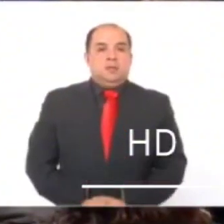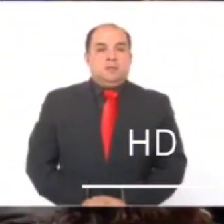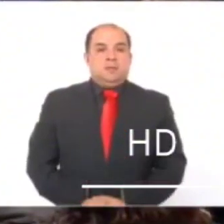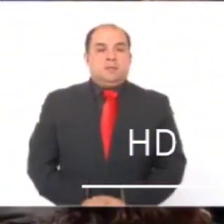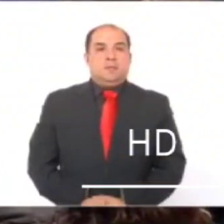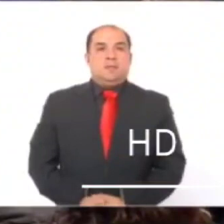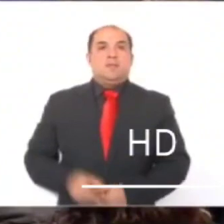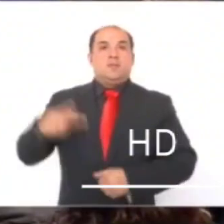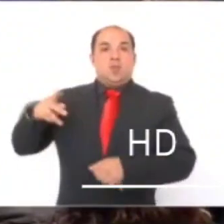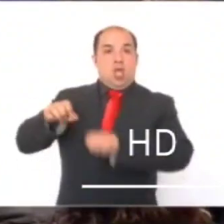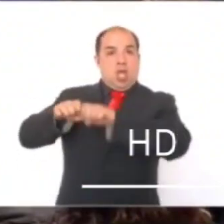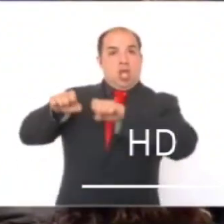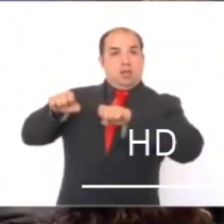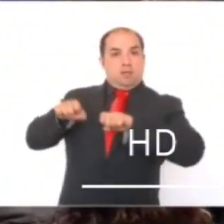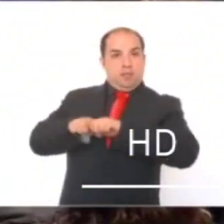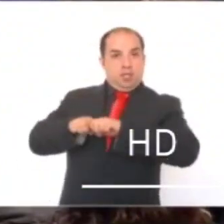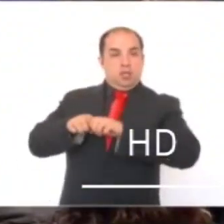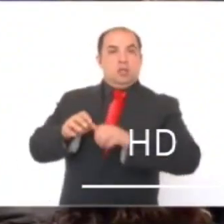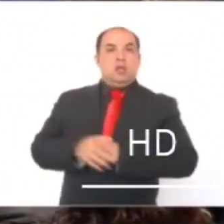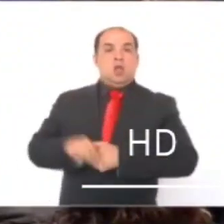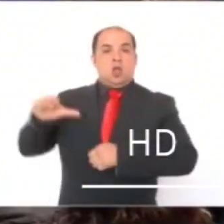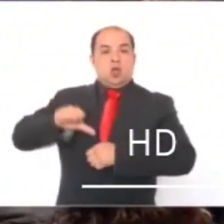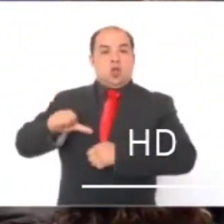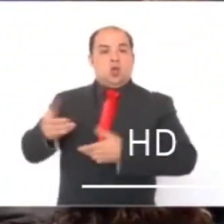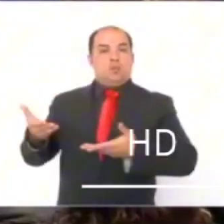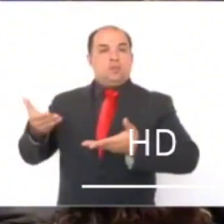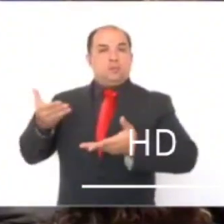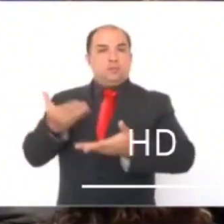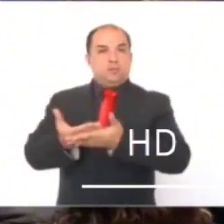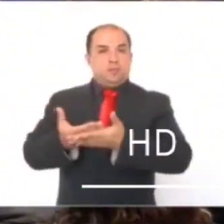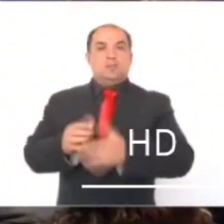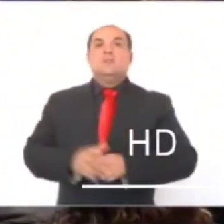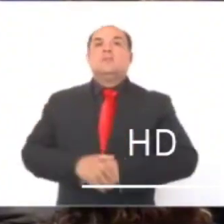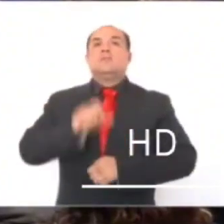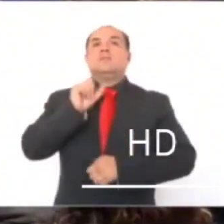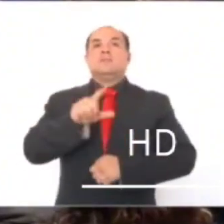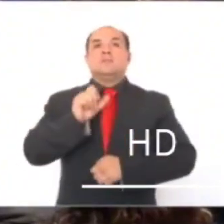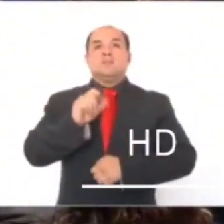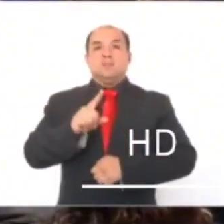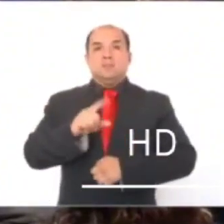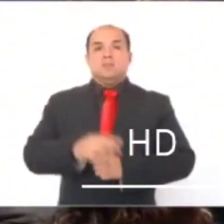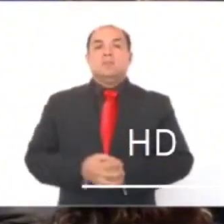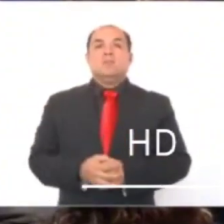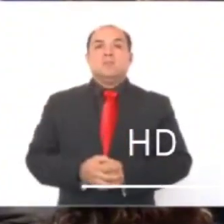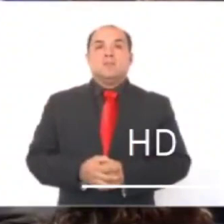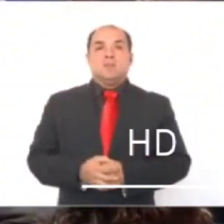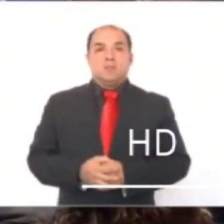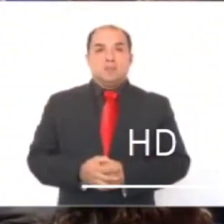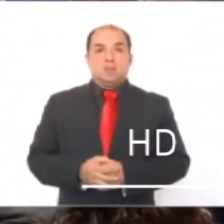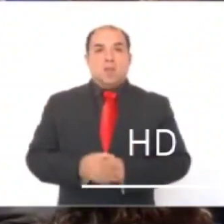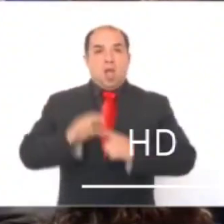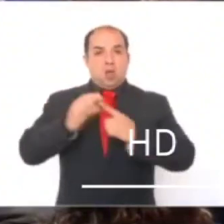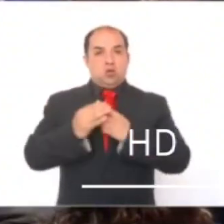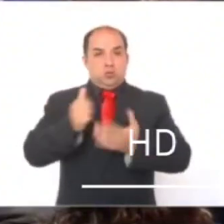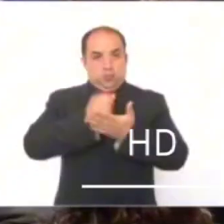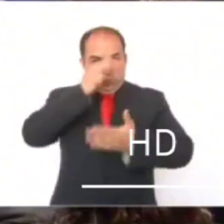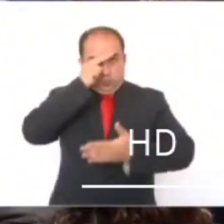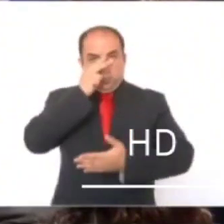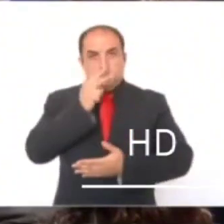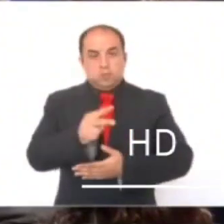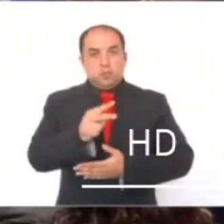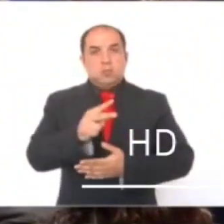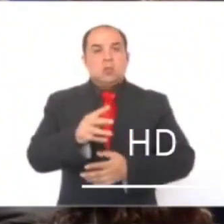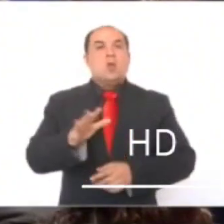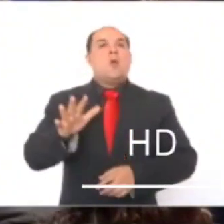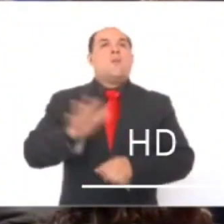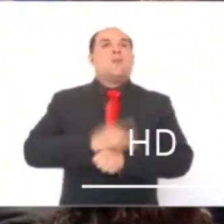a tu equipa que hoy está presente, y por supuesto también al Congreso de la Ciudad de México,